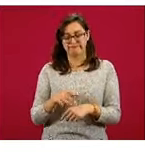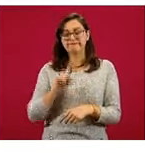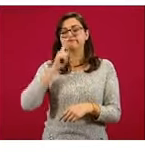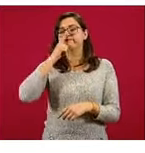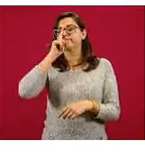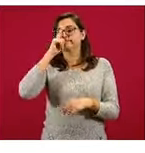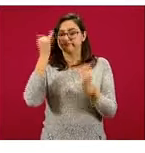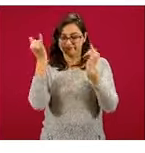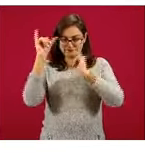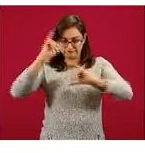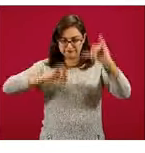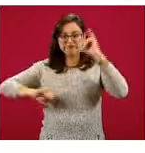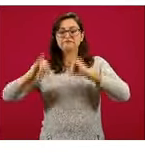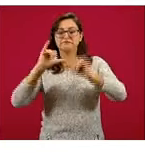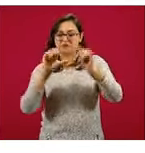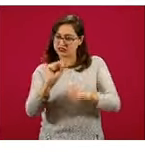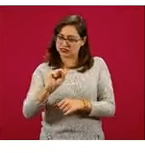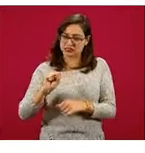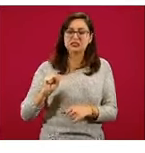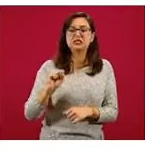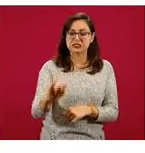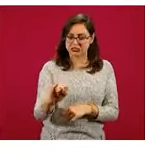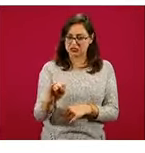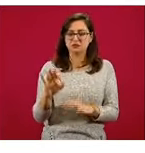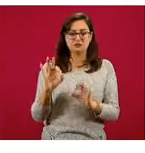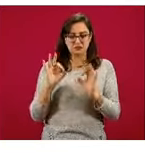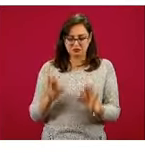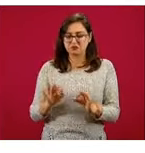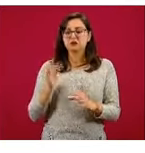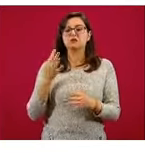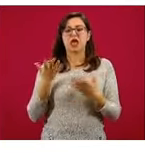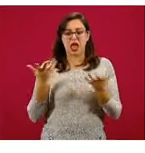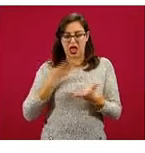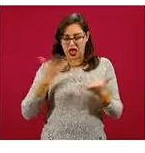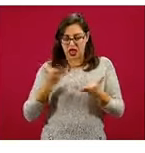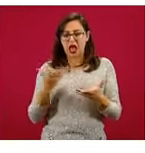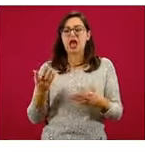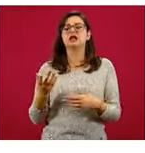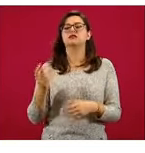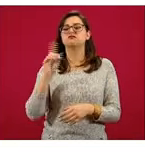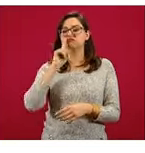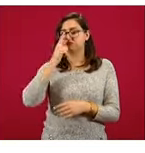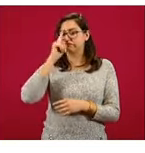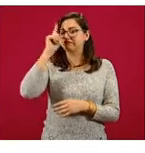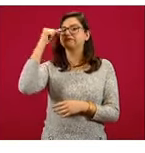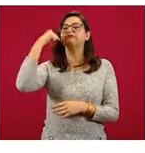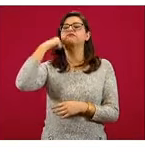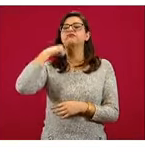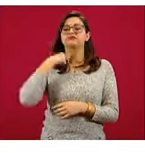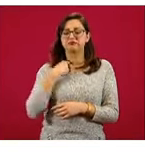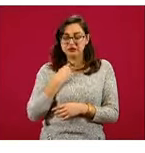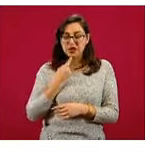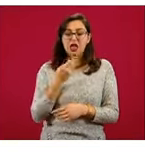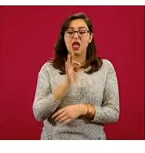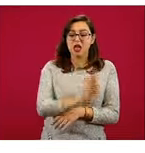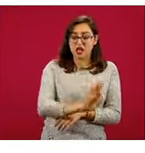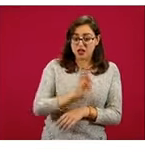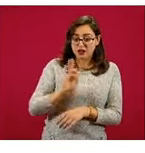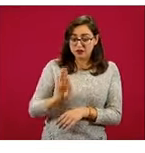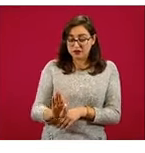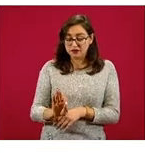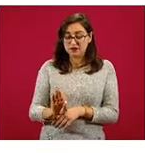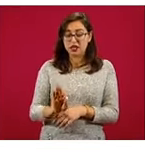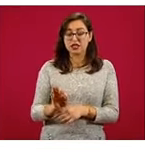laboratorio, es decir, en la plataforma aparece que sí se tomó un hisopo faríngeo o nasofaríngeo, tenemos una fecha en la cual ese hisopo